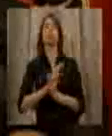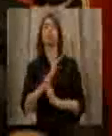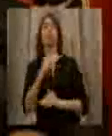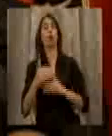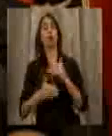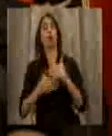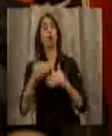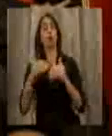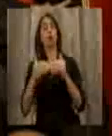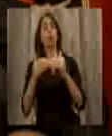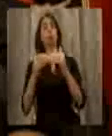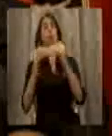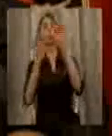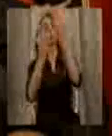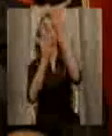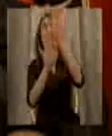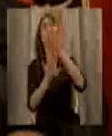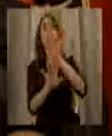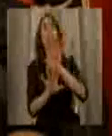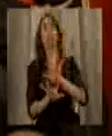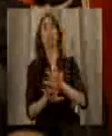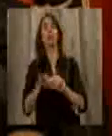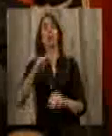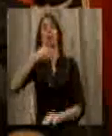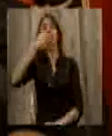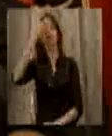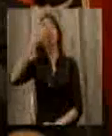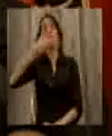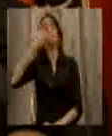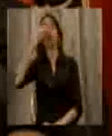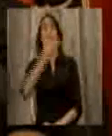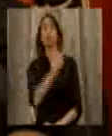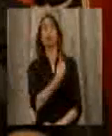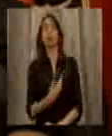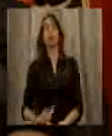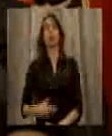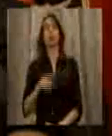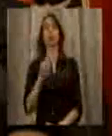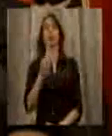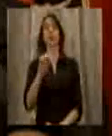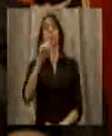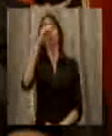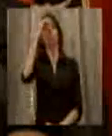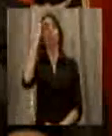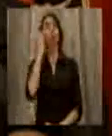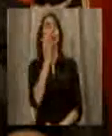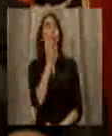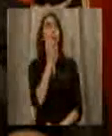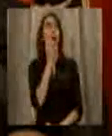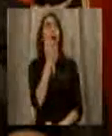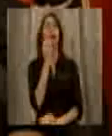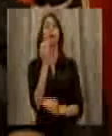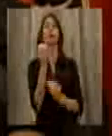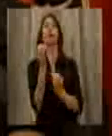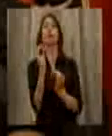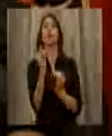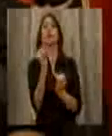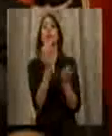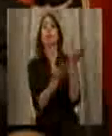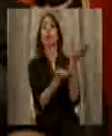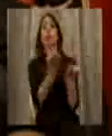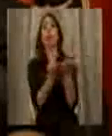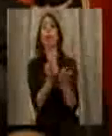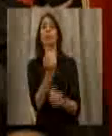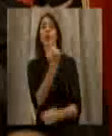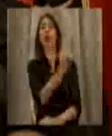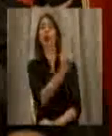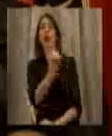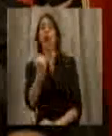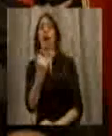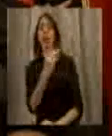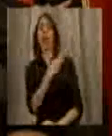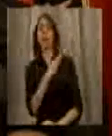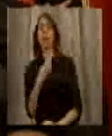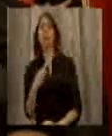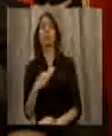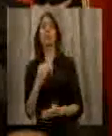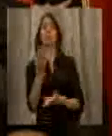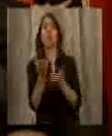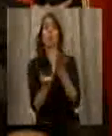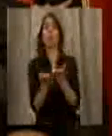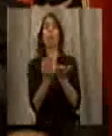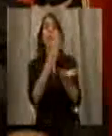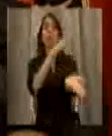de elaboración del discurso del 21 de mayo y de las cuentas de cada uno de los ministerios y de las regiones para